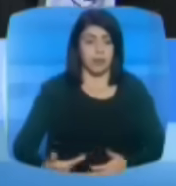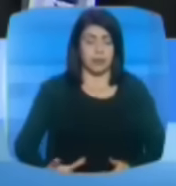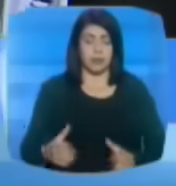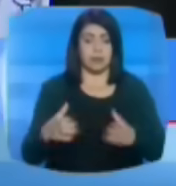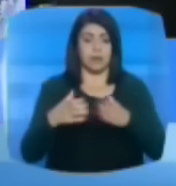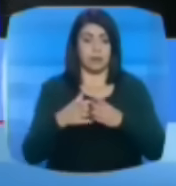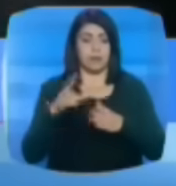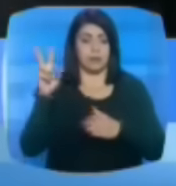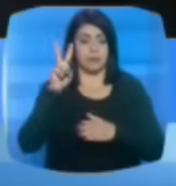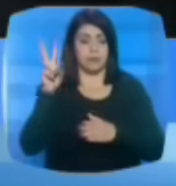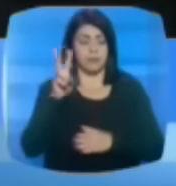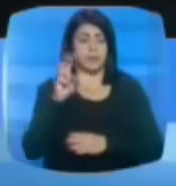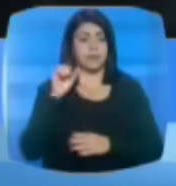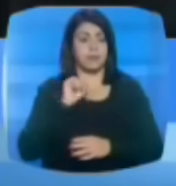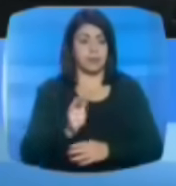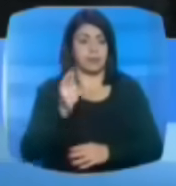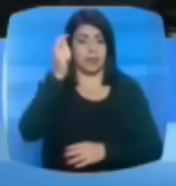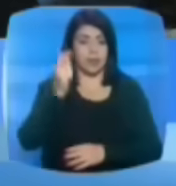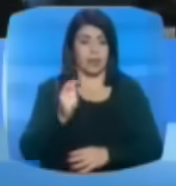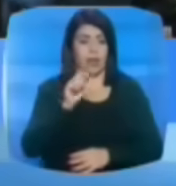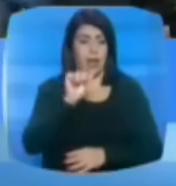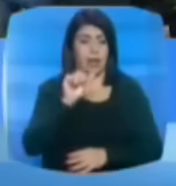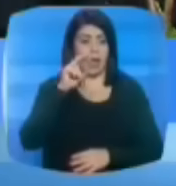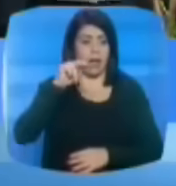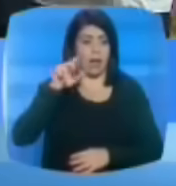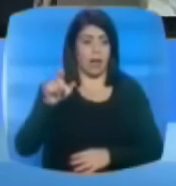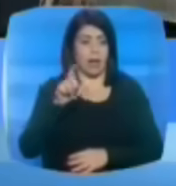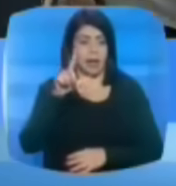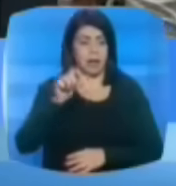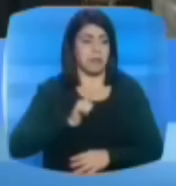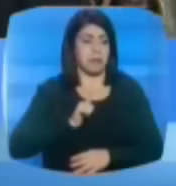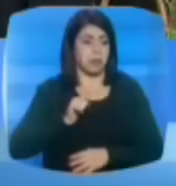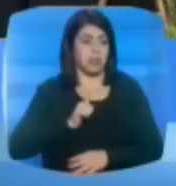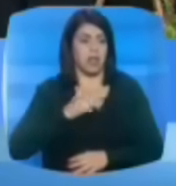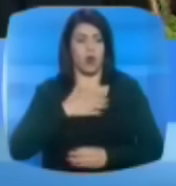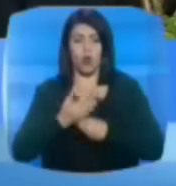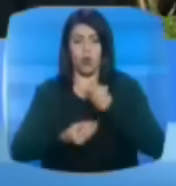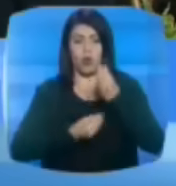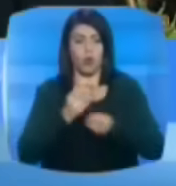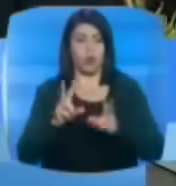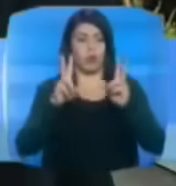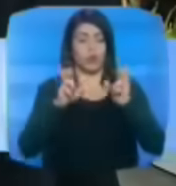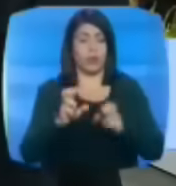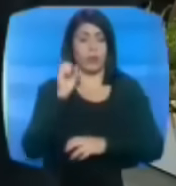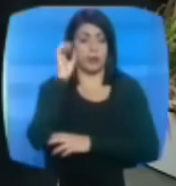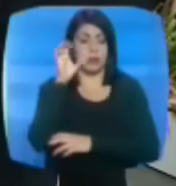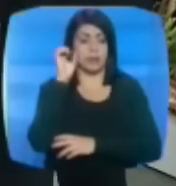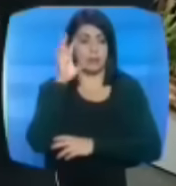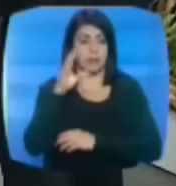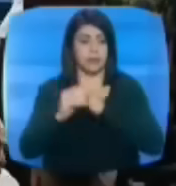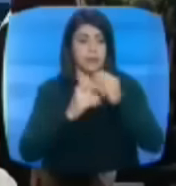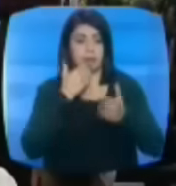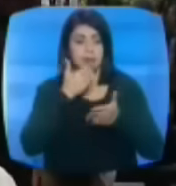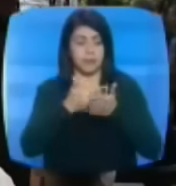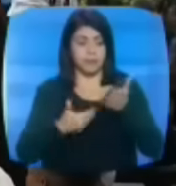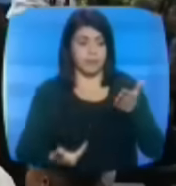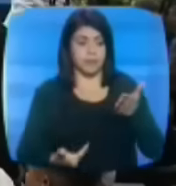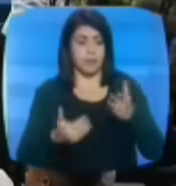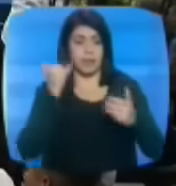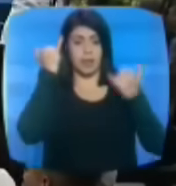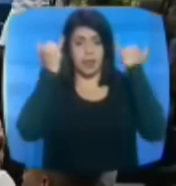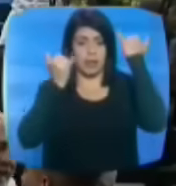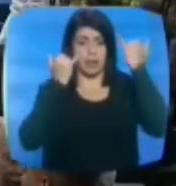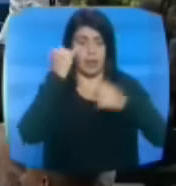del capítulo Venezuela del Parlatino, el diputado Ángel Rodríguez. ¿Qué beneficios traería este nuevo parlamento que se está proponiendo? La idea